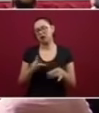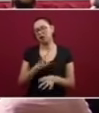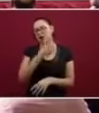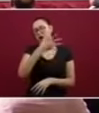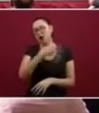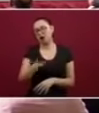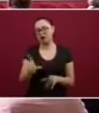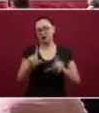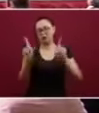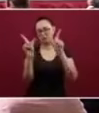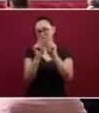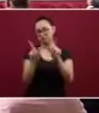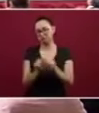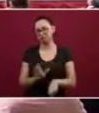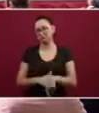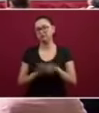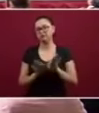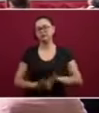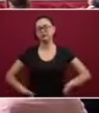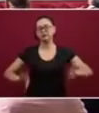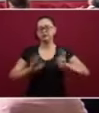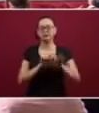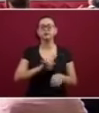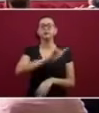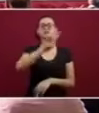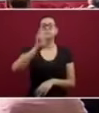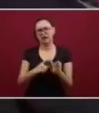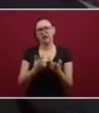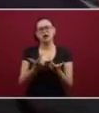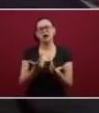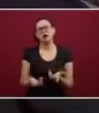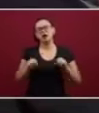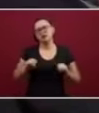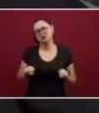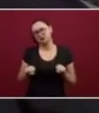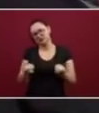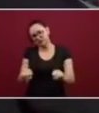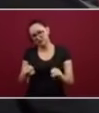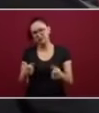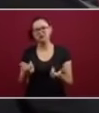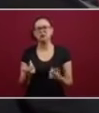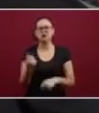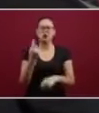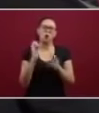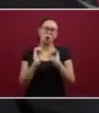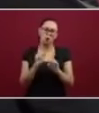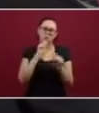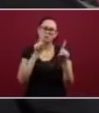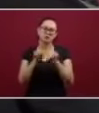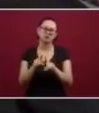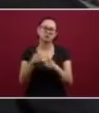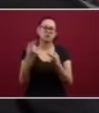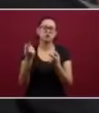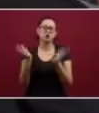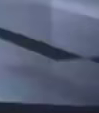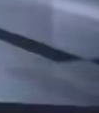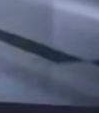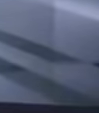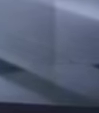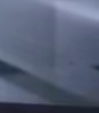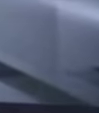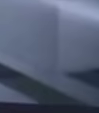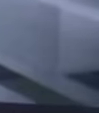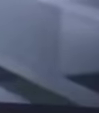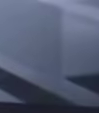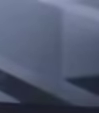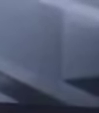criterios. Sí. Además, o que estén más claros y definidos. Sí. Además de estas 4 propiedades, ¿hay más que estén en la mira